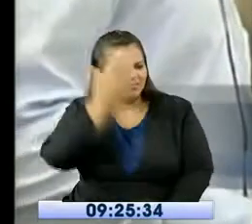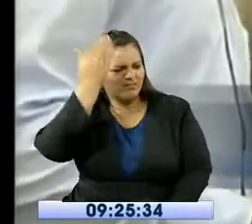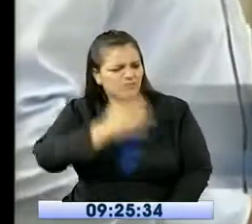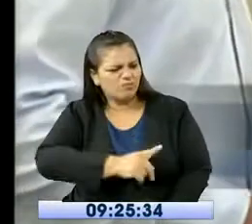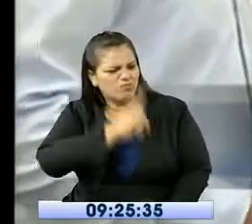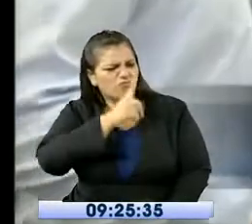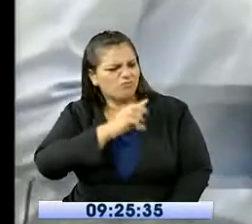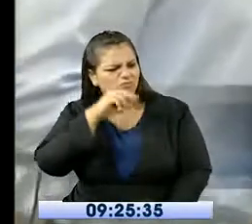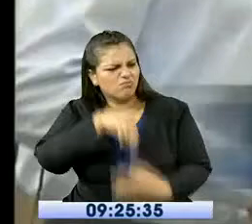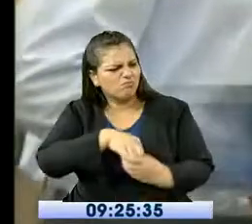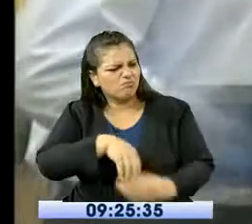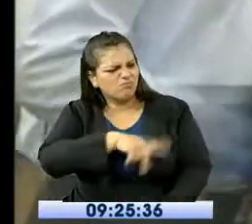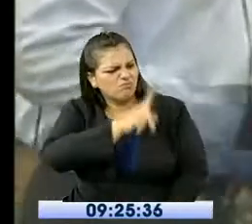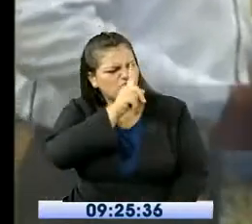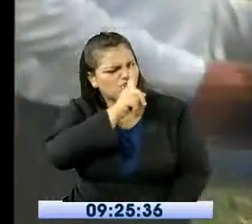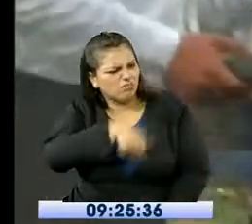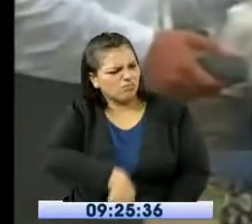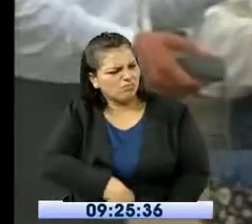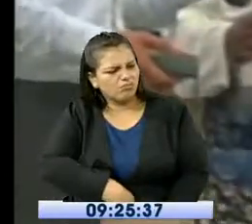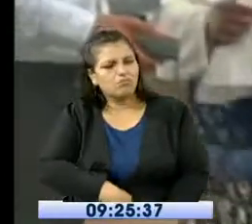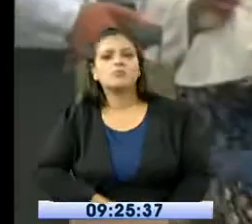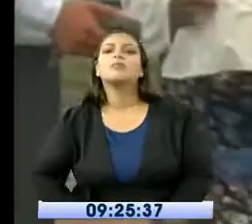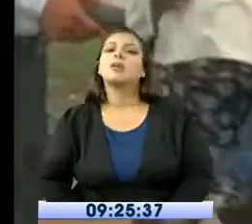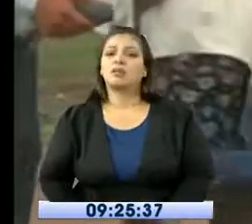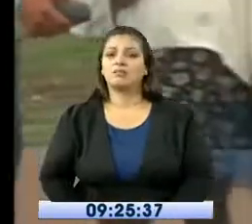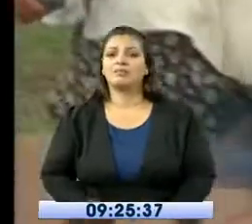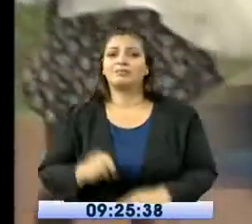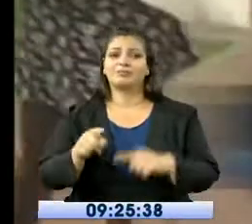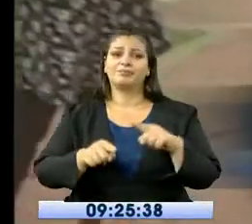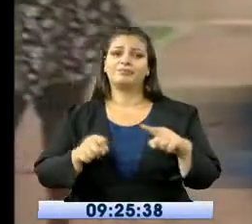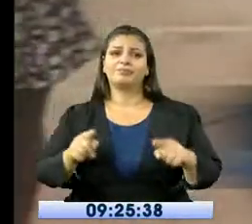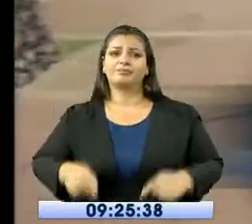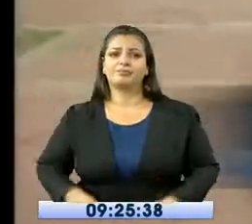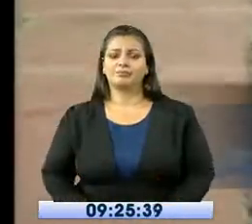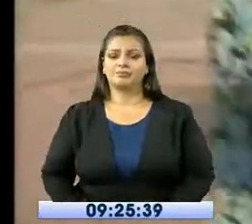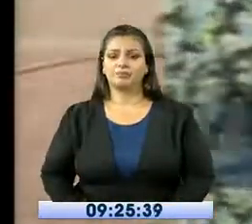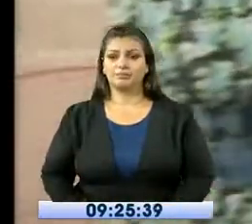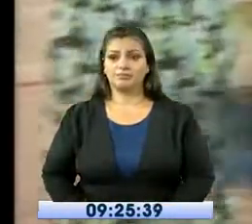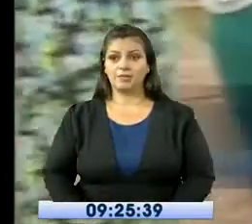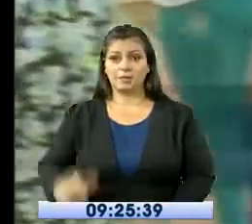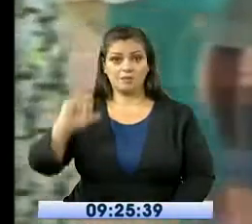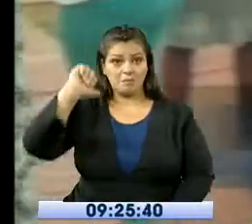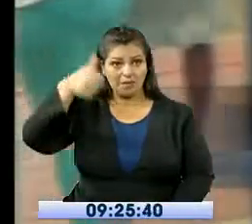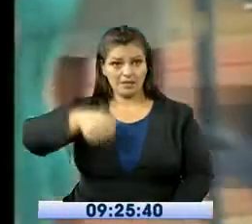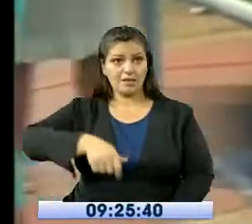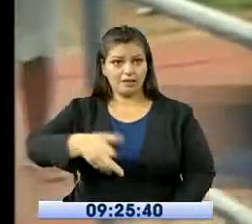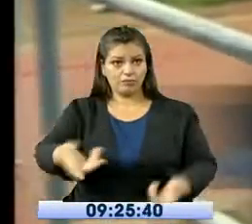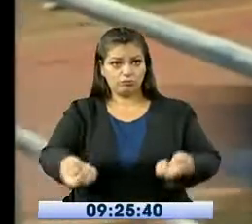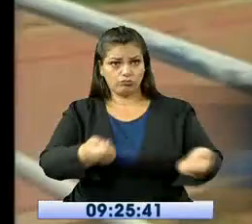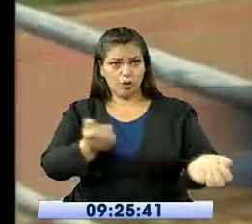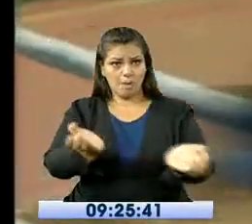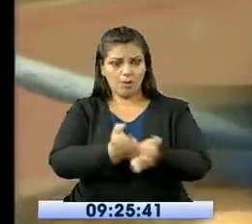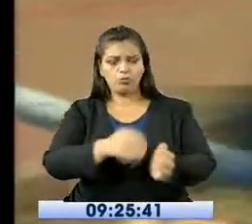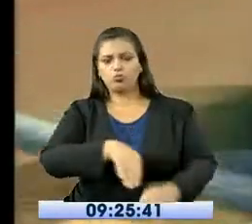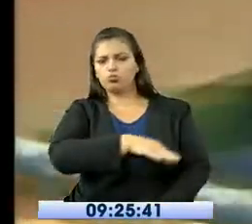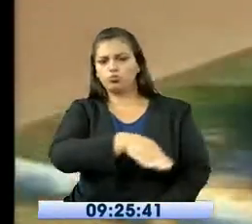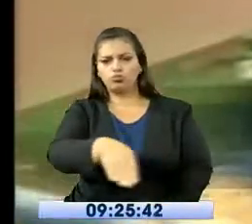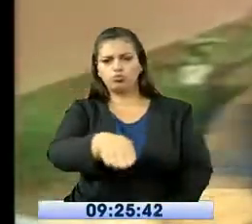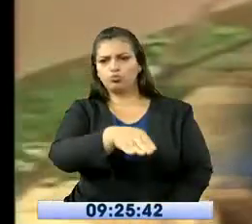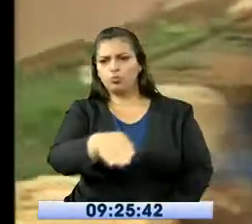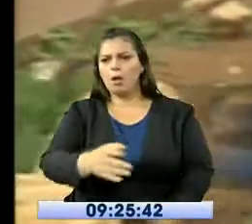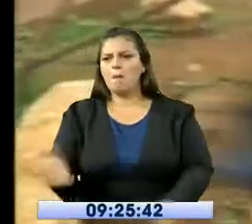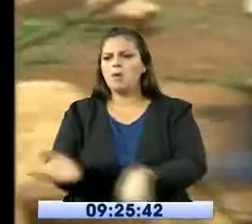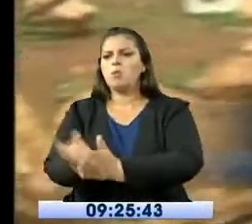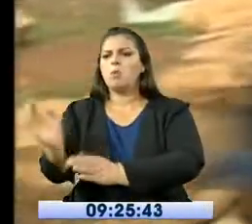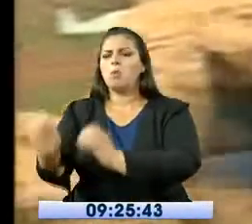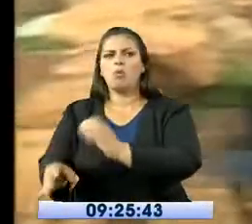que pasen el carro, ruf, vienen, mire cómo tienen amontonado. Verá que mañana vienen y está eso ahí. O sea, el saco al que hace referencia la señora